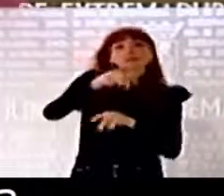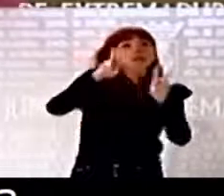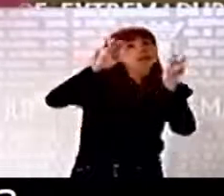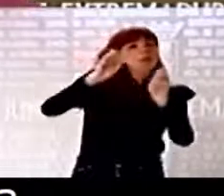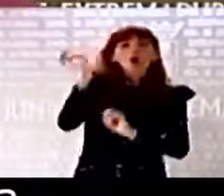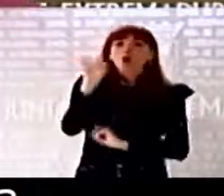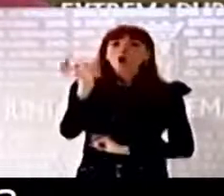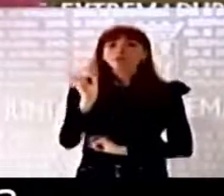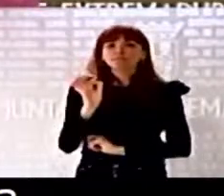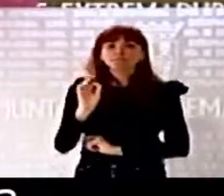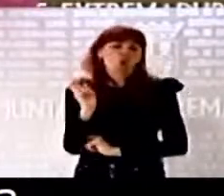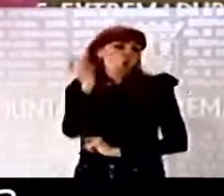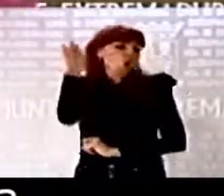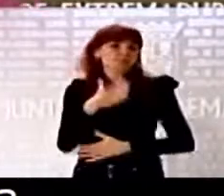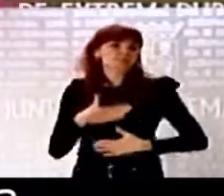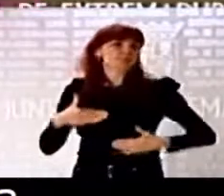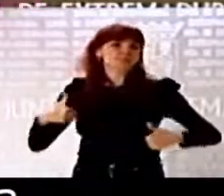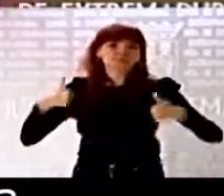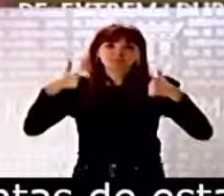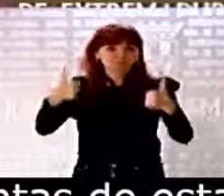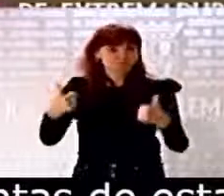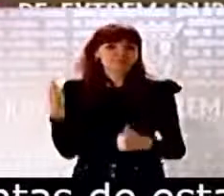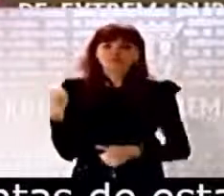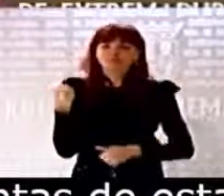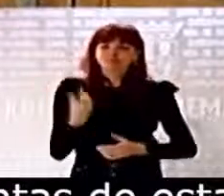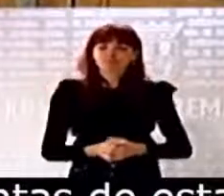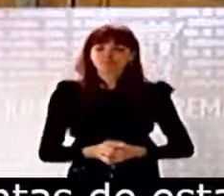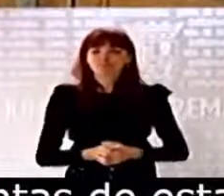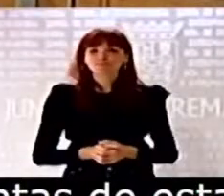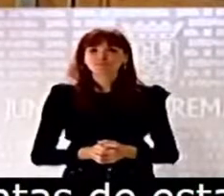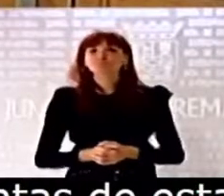cualquier otra cuestión que quieran plantear.